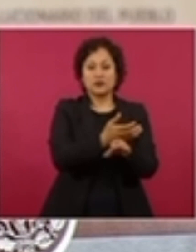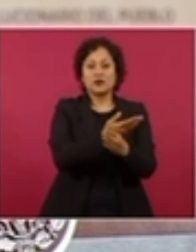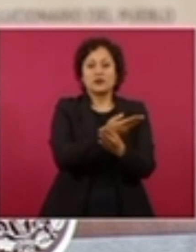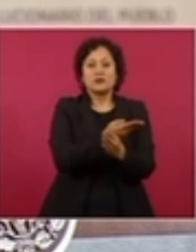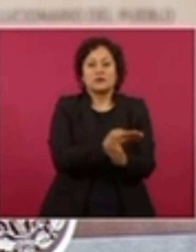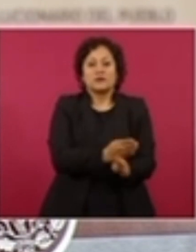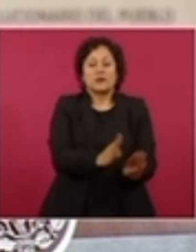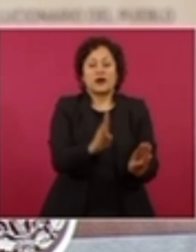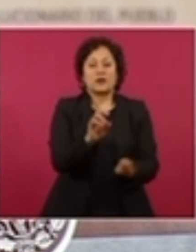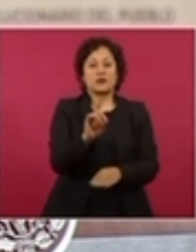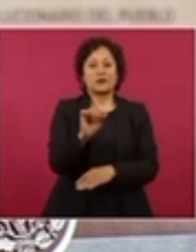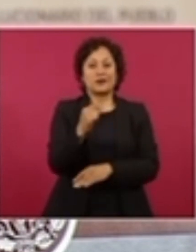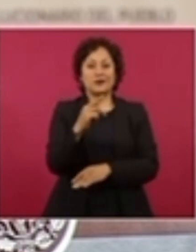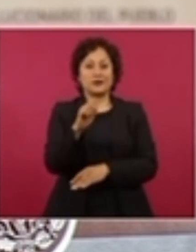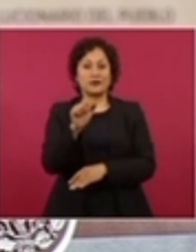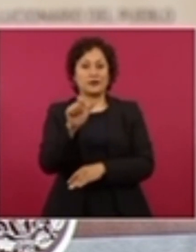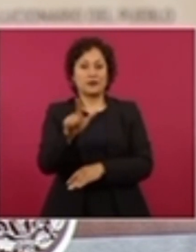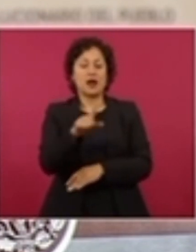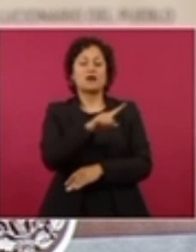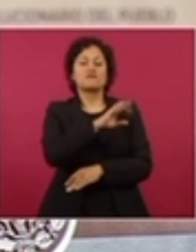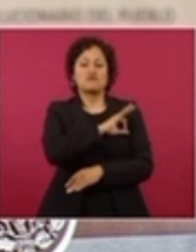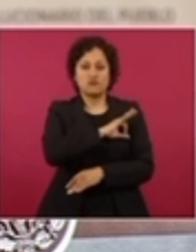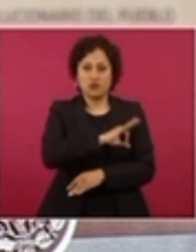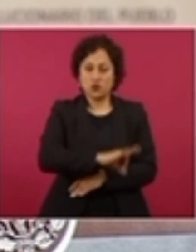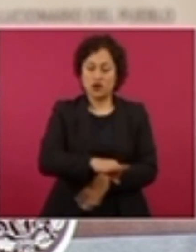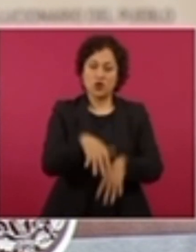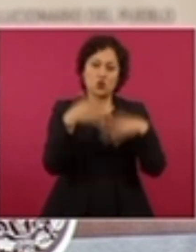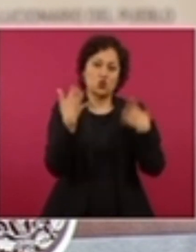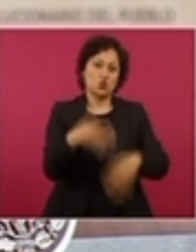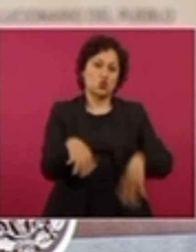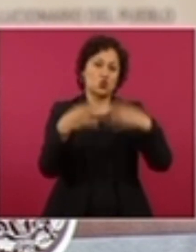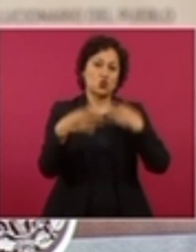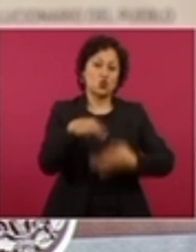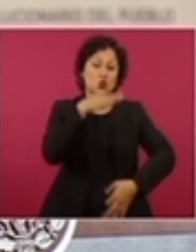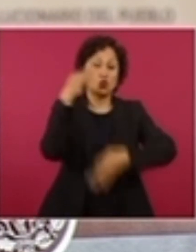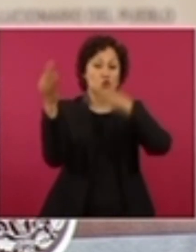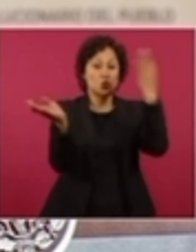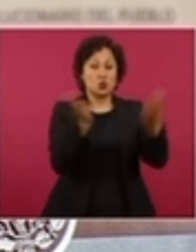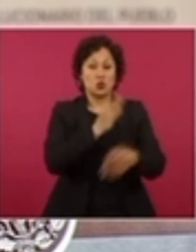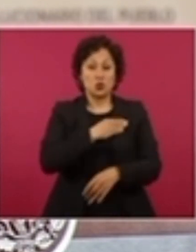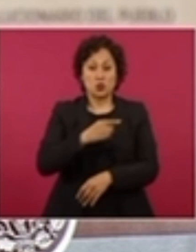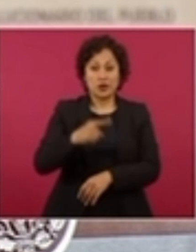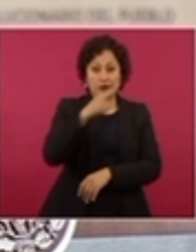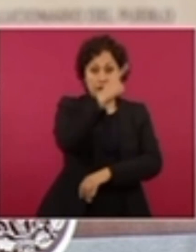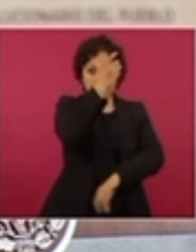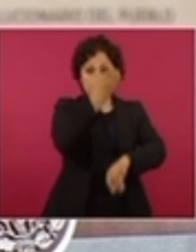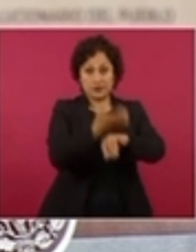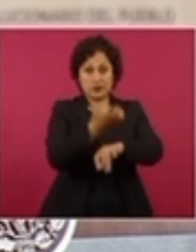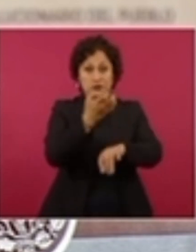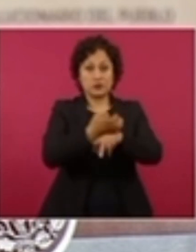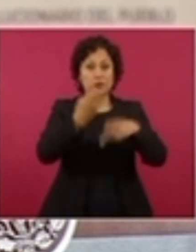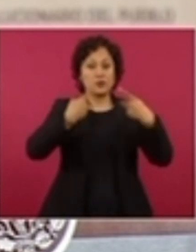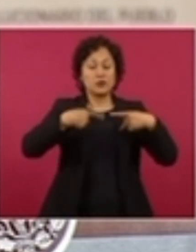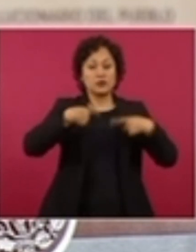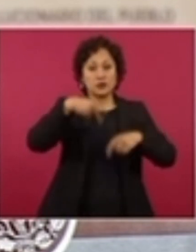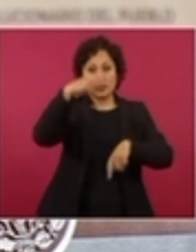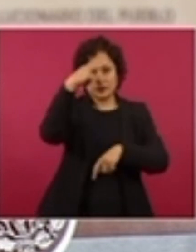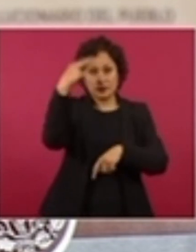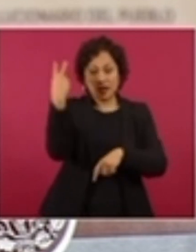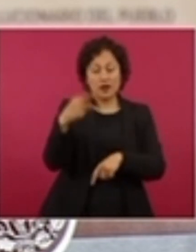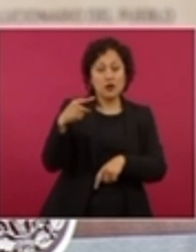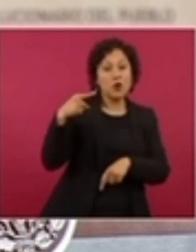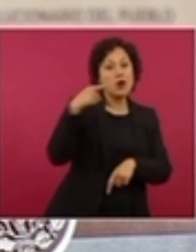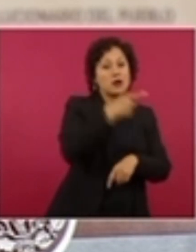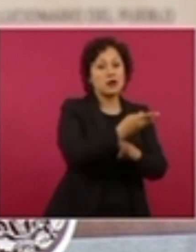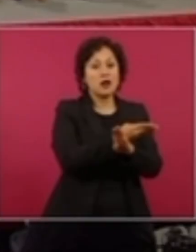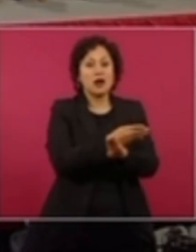un gran avance para muchos de nuestros con nacionales allá que padecen mucha pues marginación bancaria, no